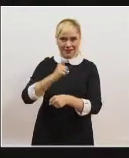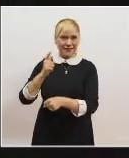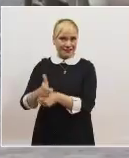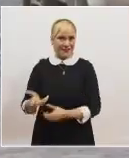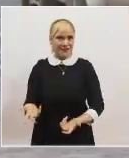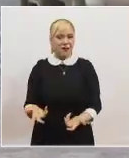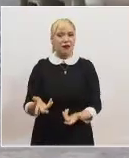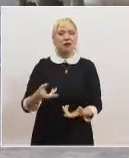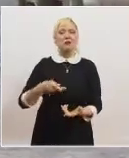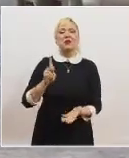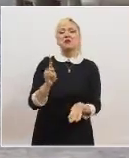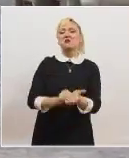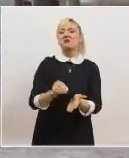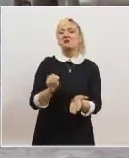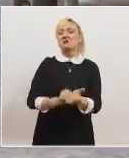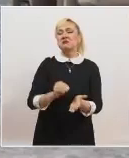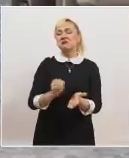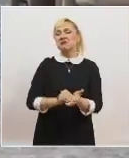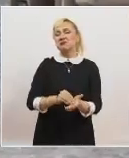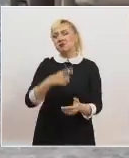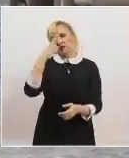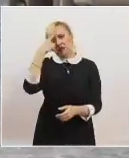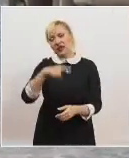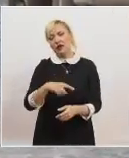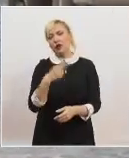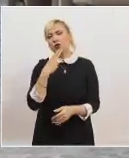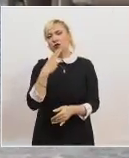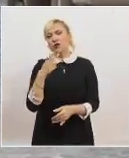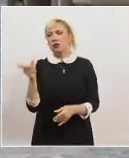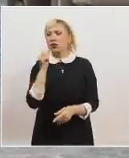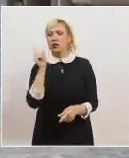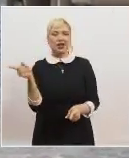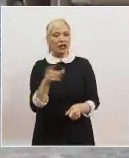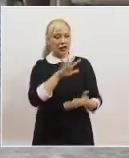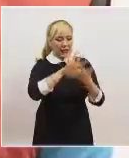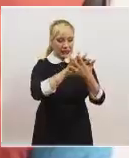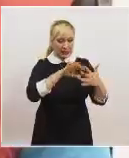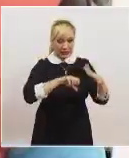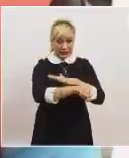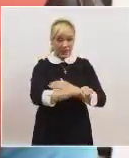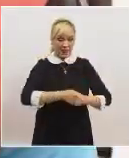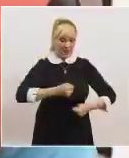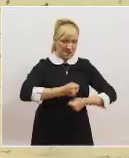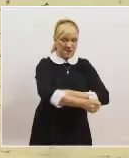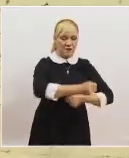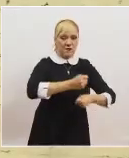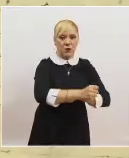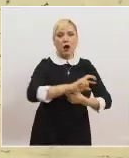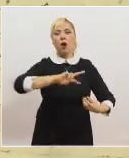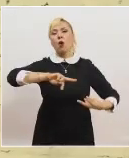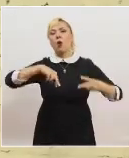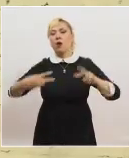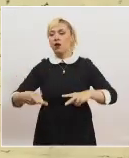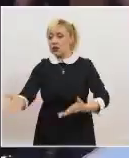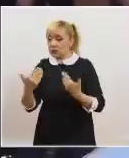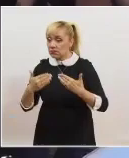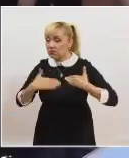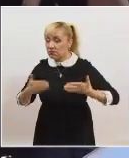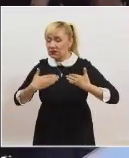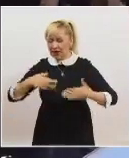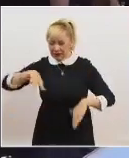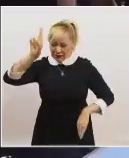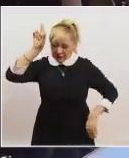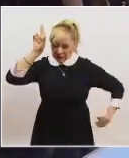nivel local como forma de castigo a personas en prisión o para que se inculpen de algún delito, sino también a nivel